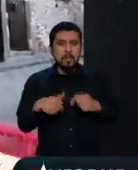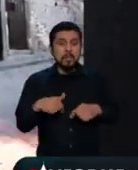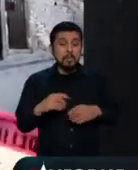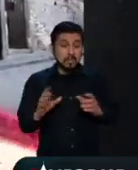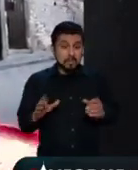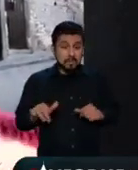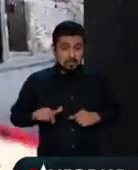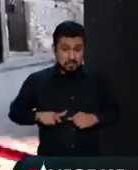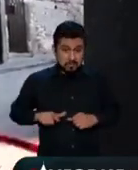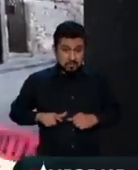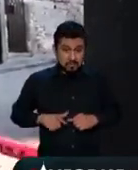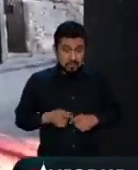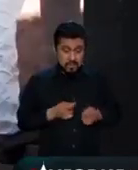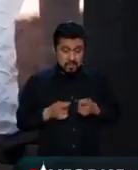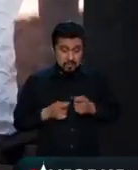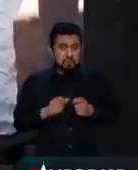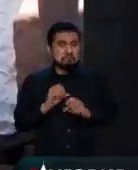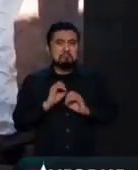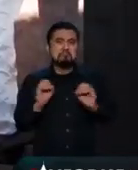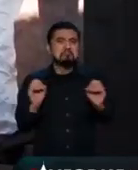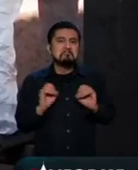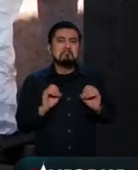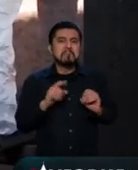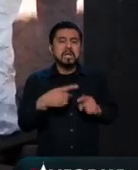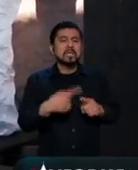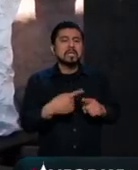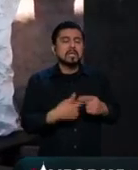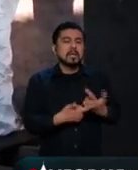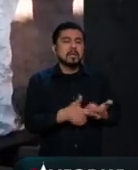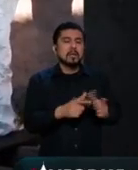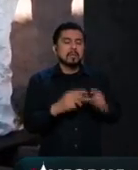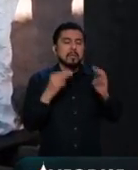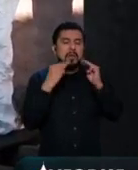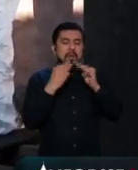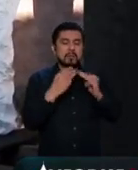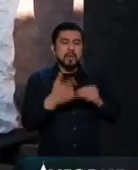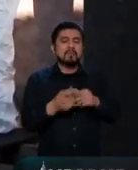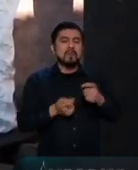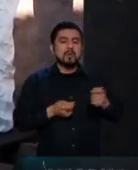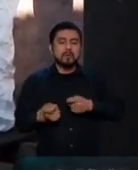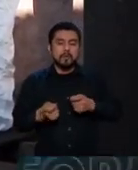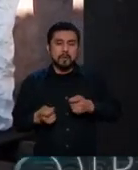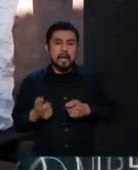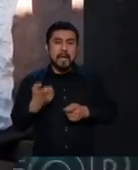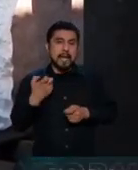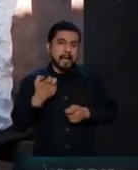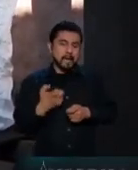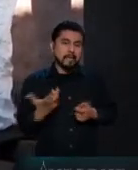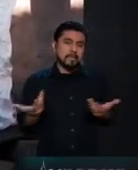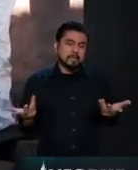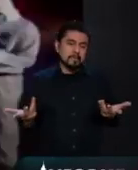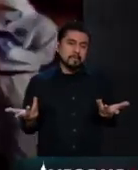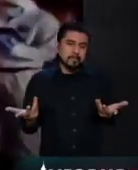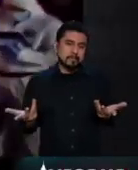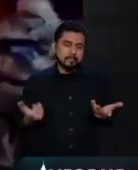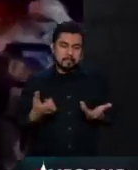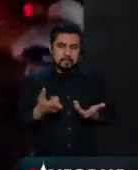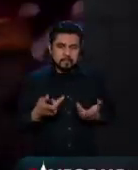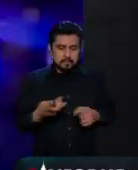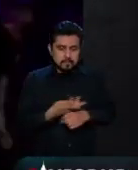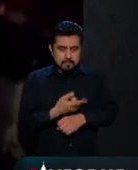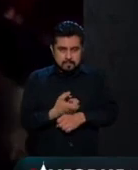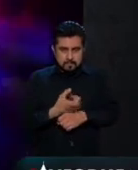no hay autoridad y es el espacio donde ocupa el crimen organizado. Y eso molestó mucho. Y lo más paradójico es que este